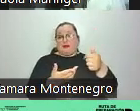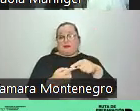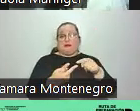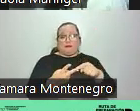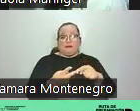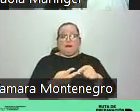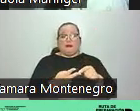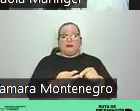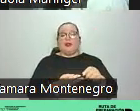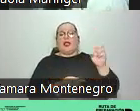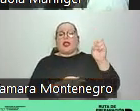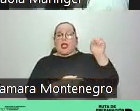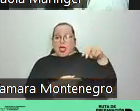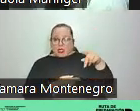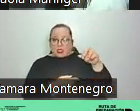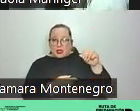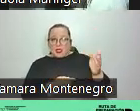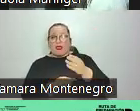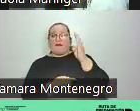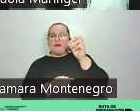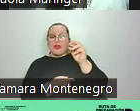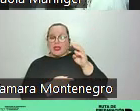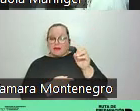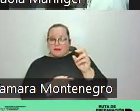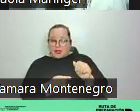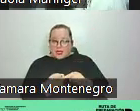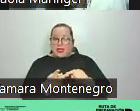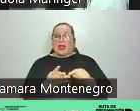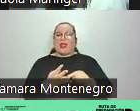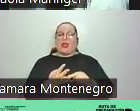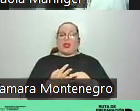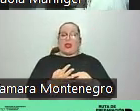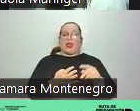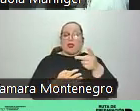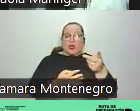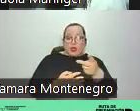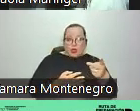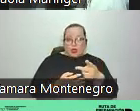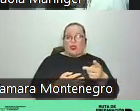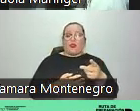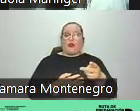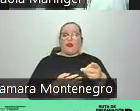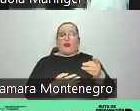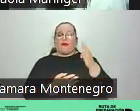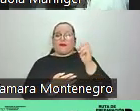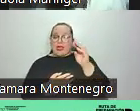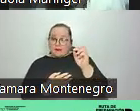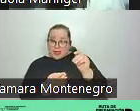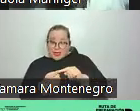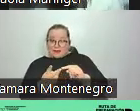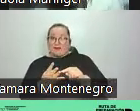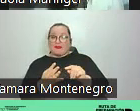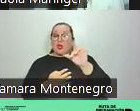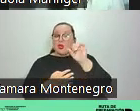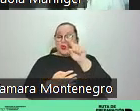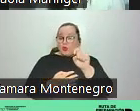y egresados. También está Andrea Moya, que en este caso es mi par como coordinadora nacional de egresados y empleabilidad. También está Bárbara Jofré,